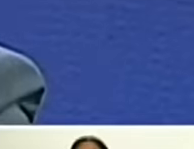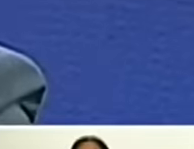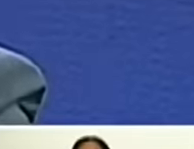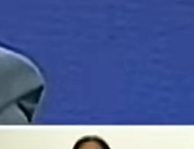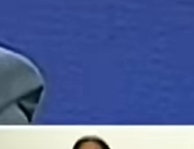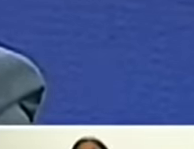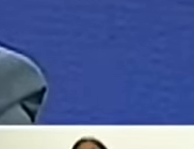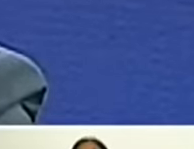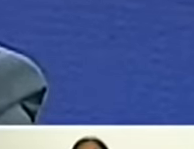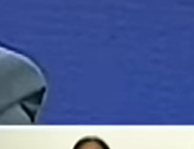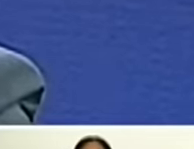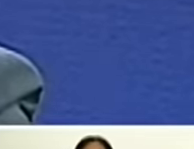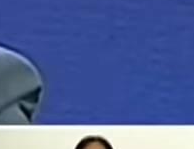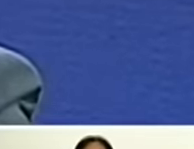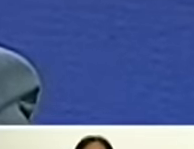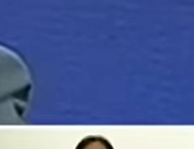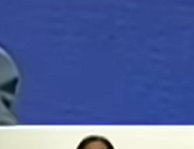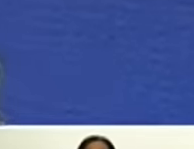Lo juzgan,